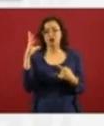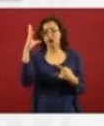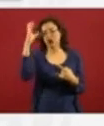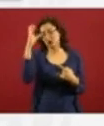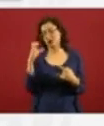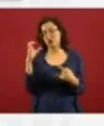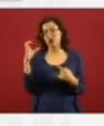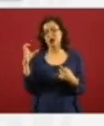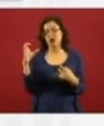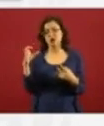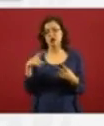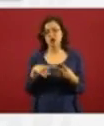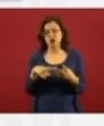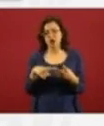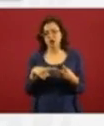nombre, ejido La Partida.